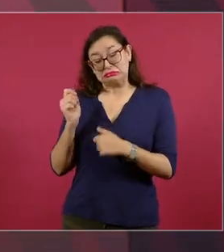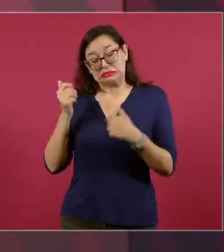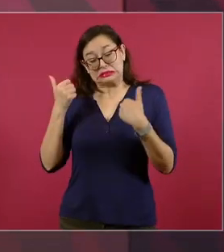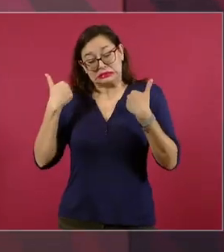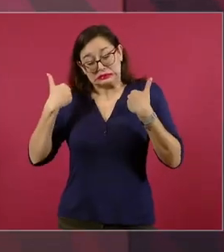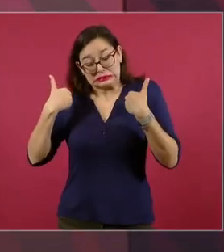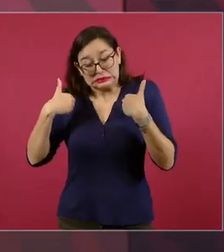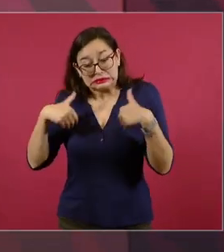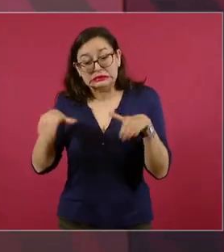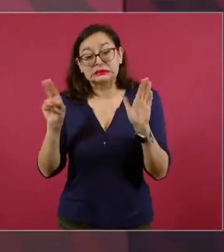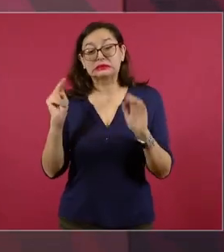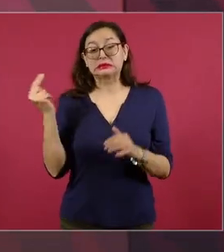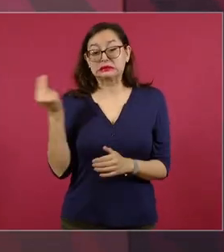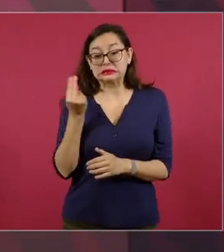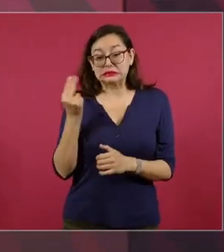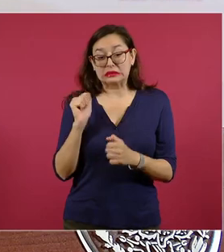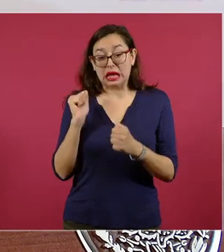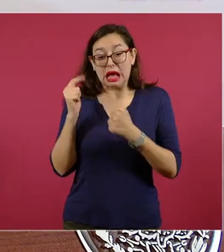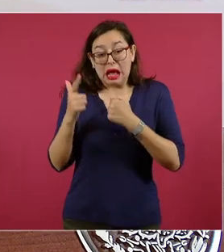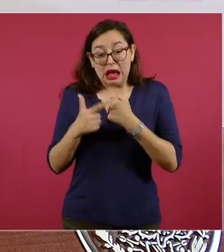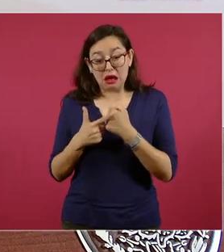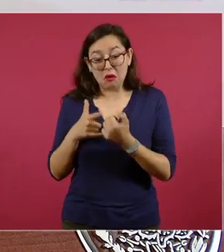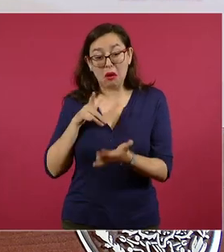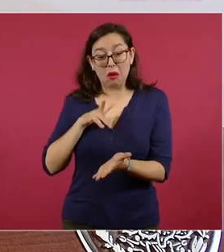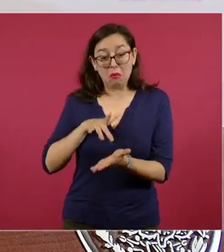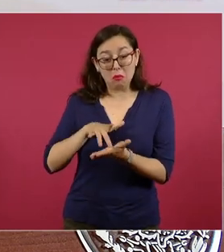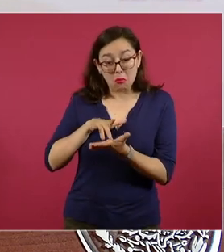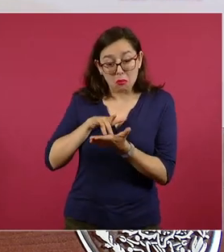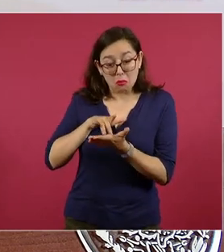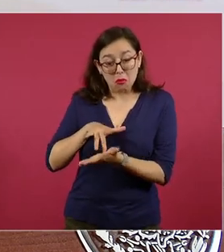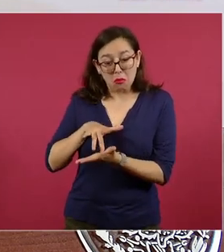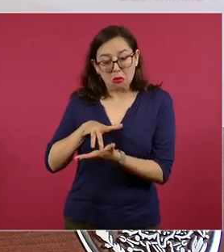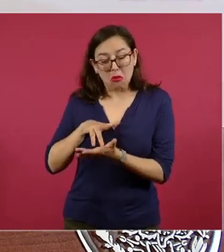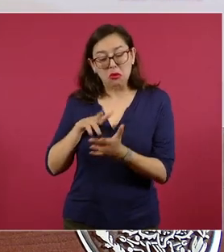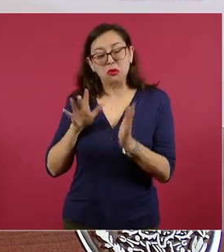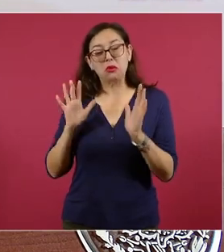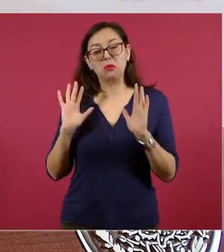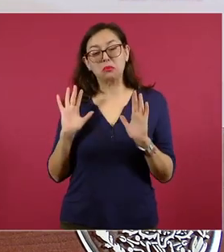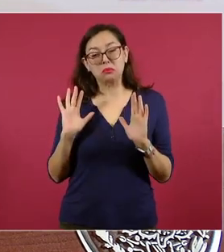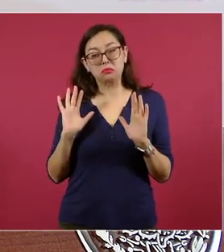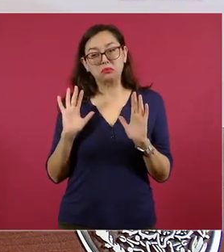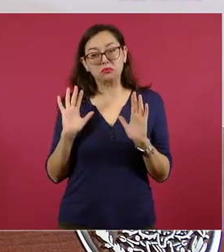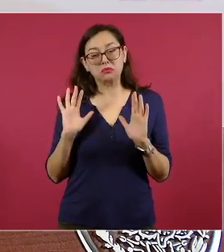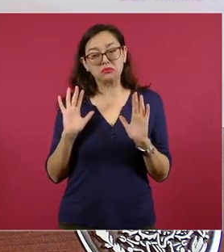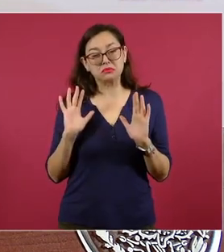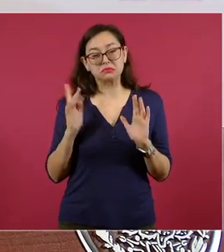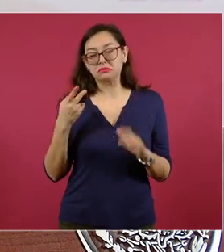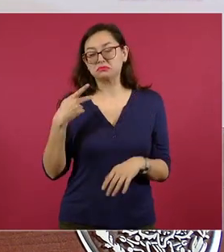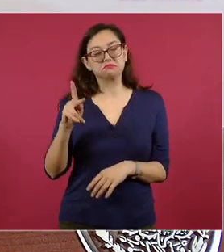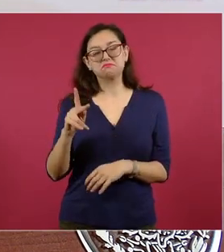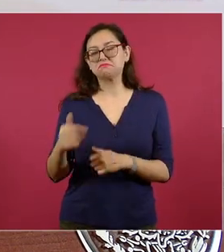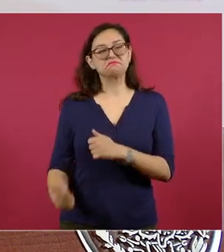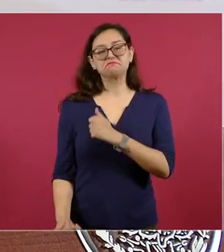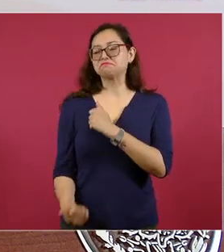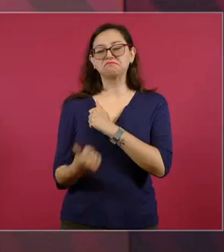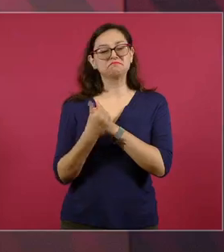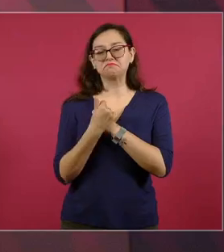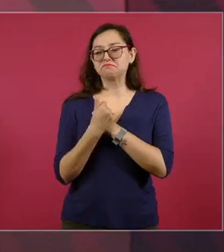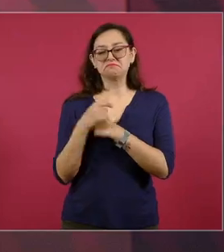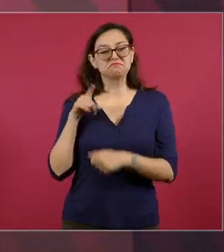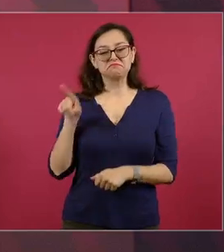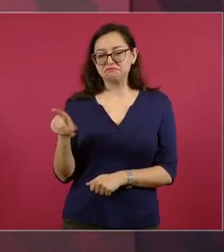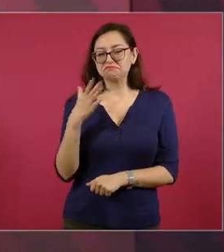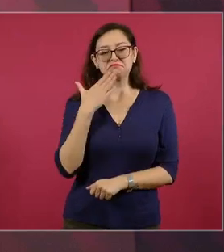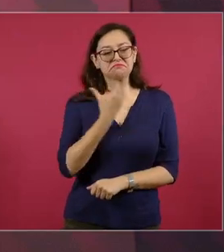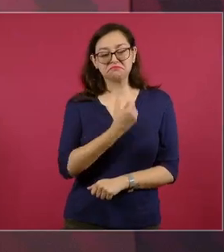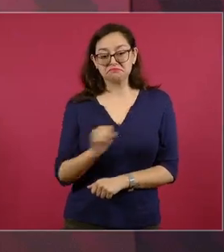y dentro de 4 años, cuando yo termine el libro, por ejemplo, entonces sí, pues el